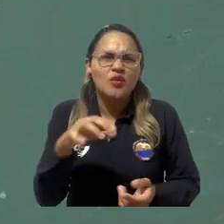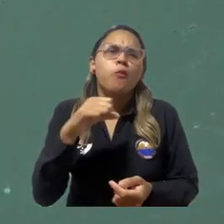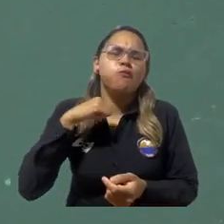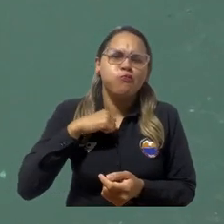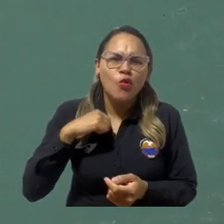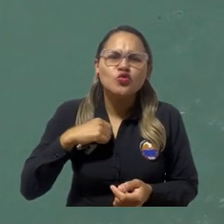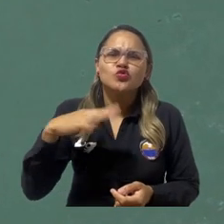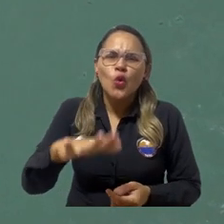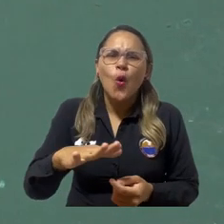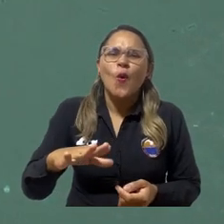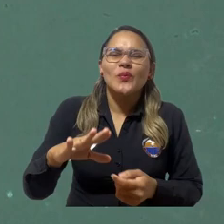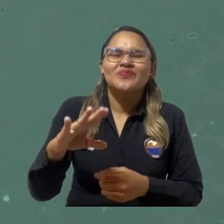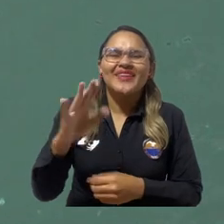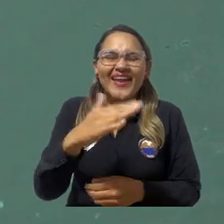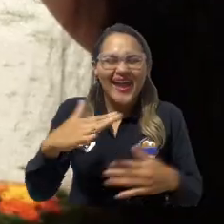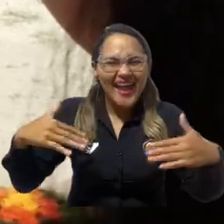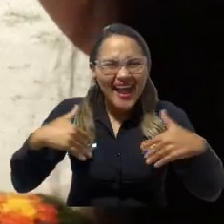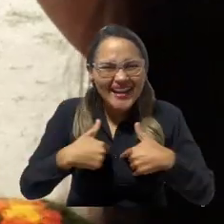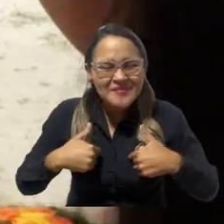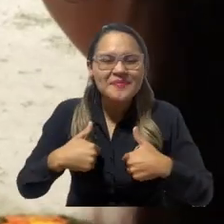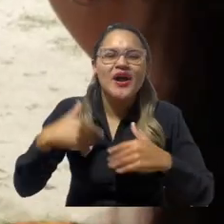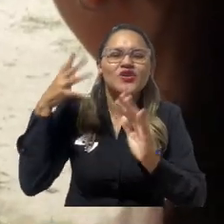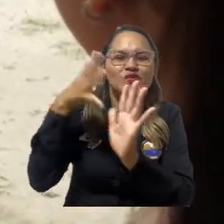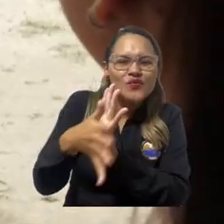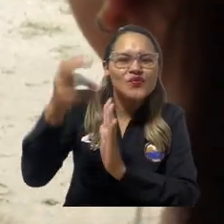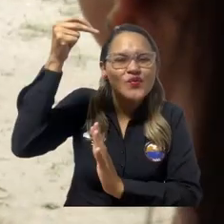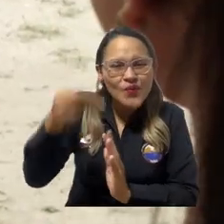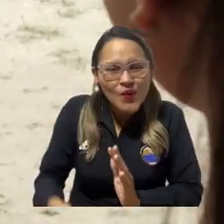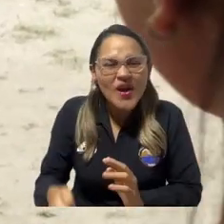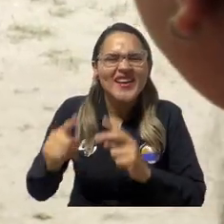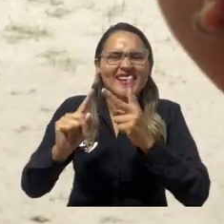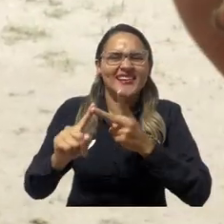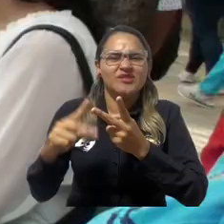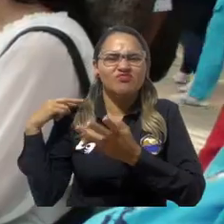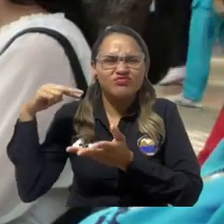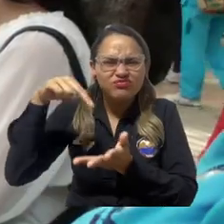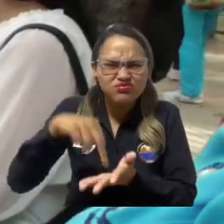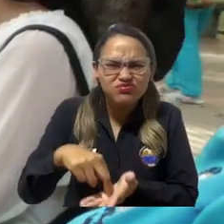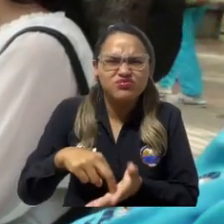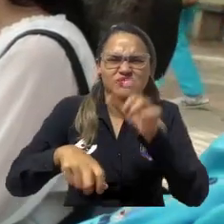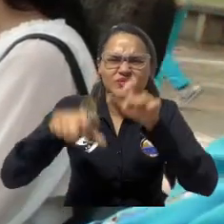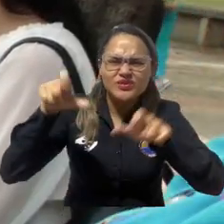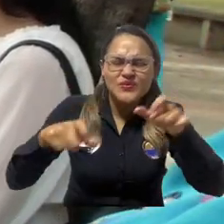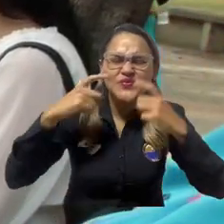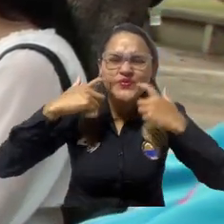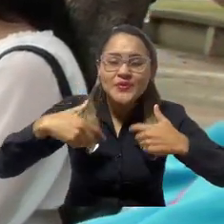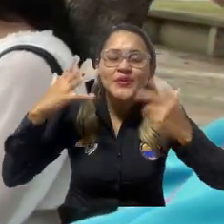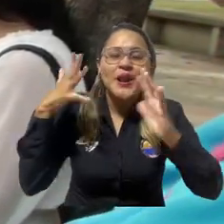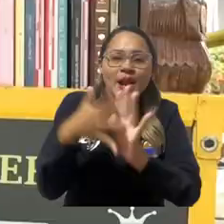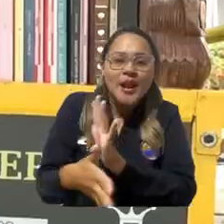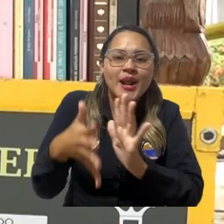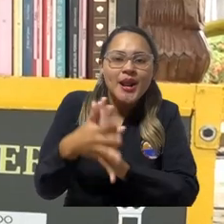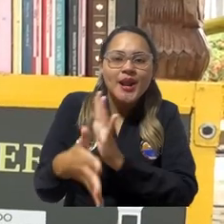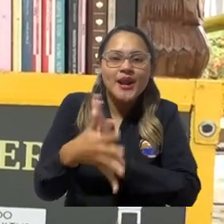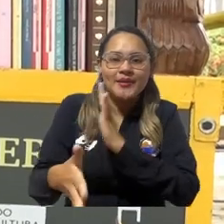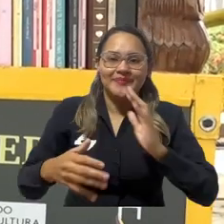cuentos infantiles, crónicas y obras de los escritores más representativos del mundo de las letras.